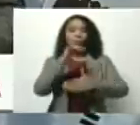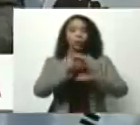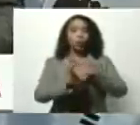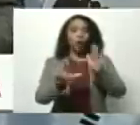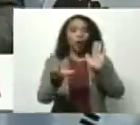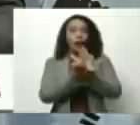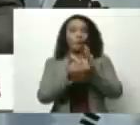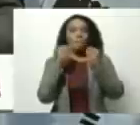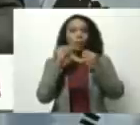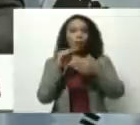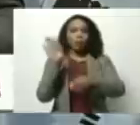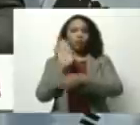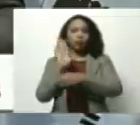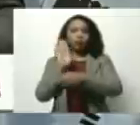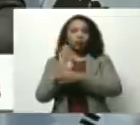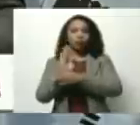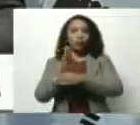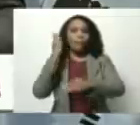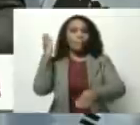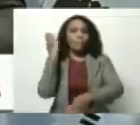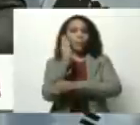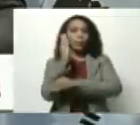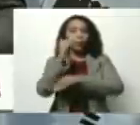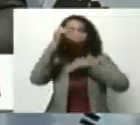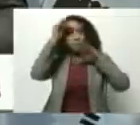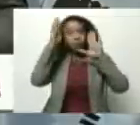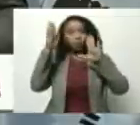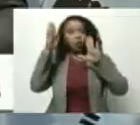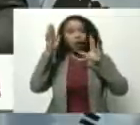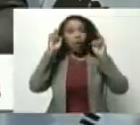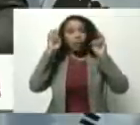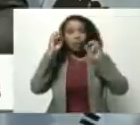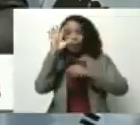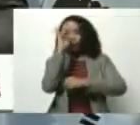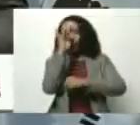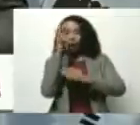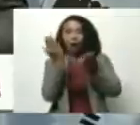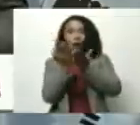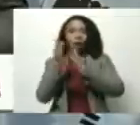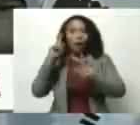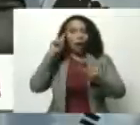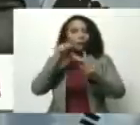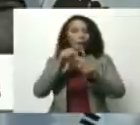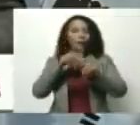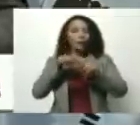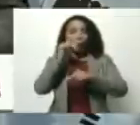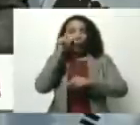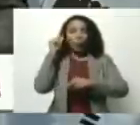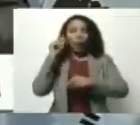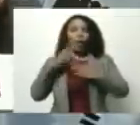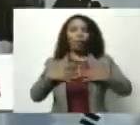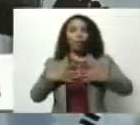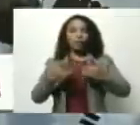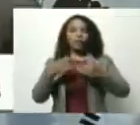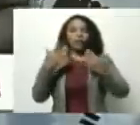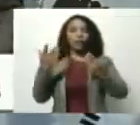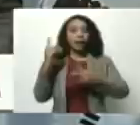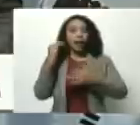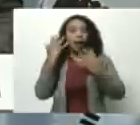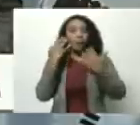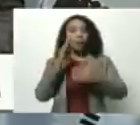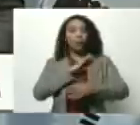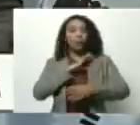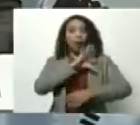para prevenir, sancionar y atender el acoso escolar hacia niños, niñas y adolescentes, que está en manos de